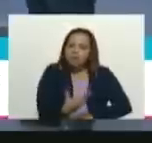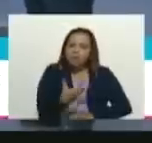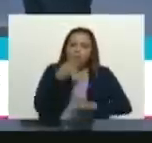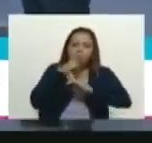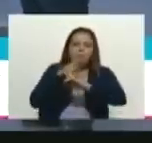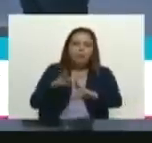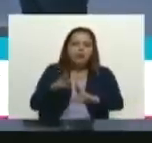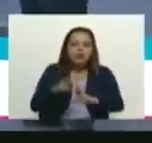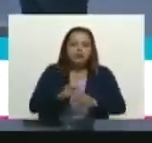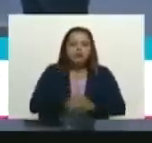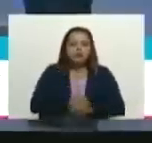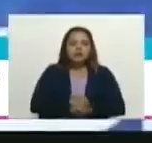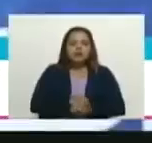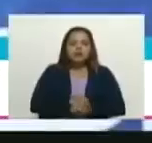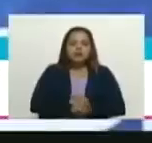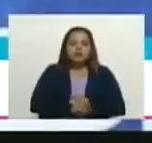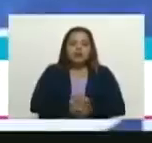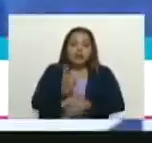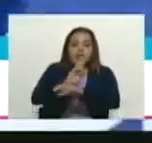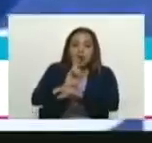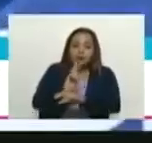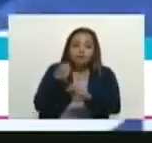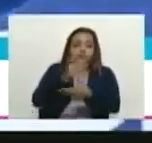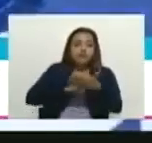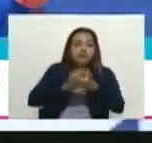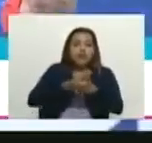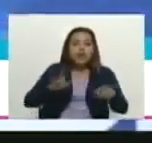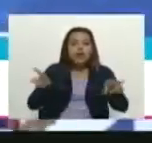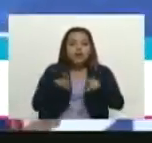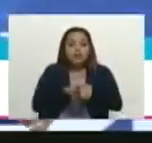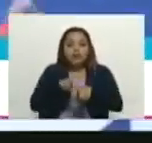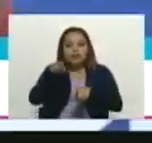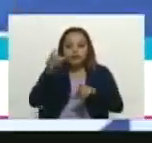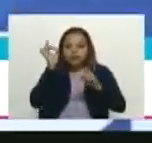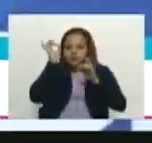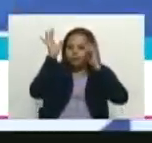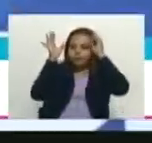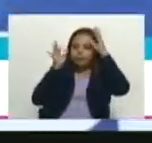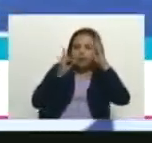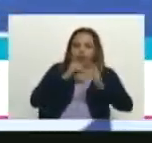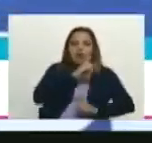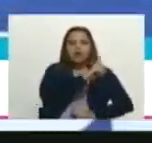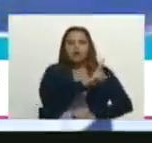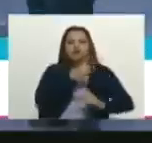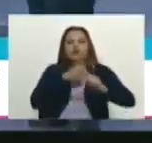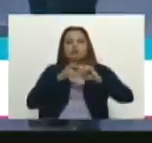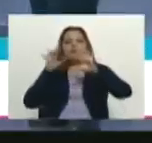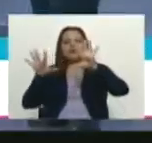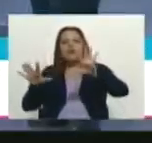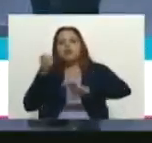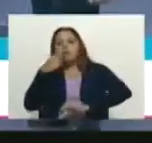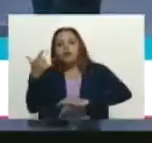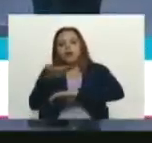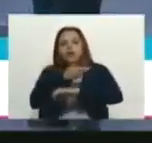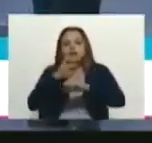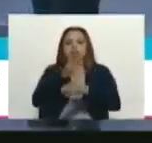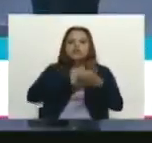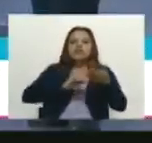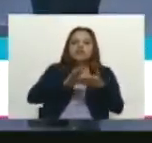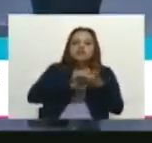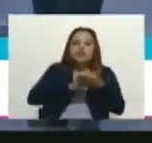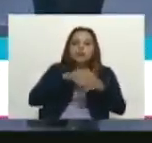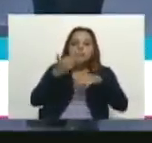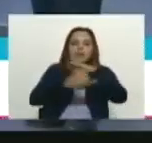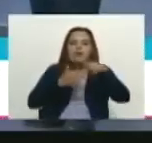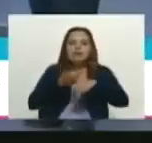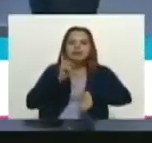tan operativa como esta herramienta que usted ha creado del 1x10 del buen gobierno. Me alegra, para resolver problemas en